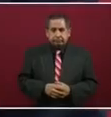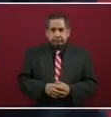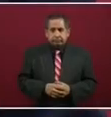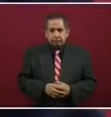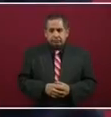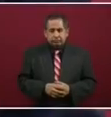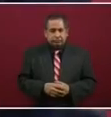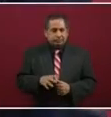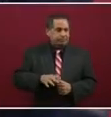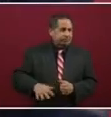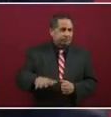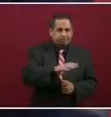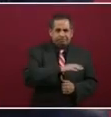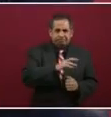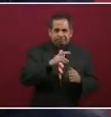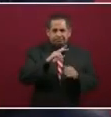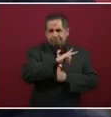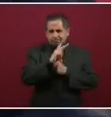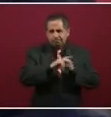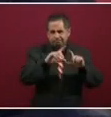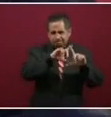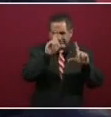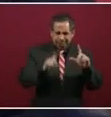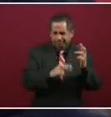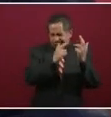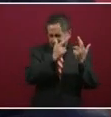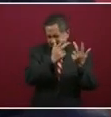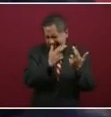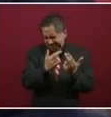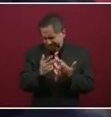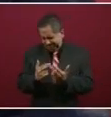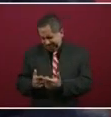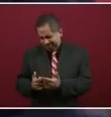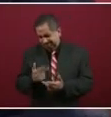descompuso tanto pues, nuestro país.